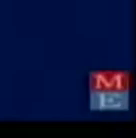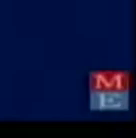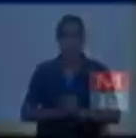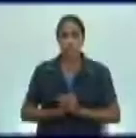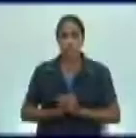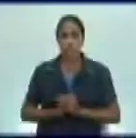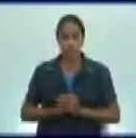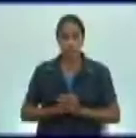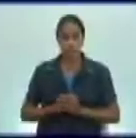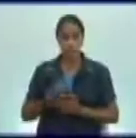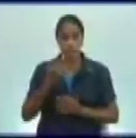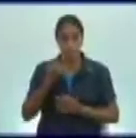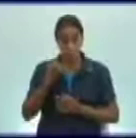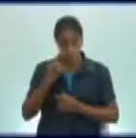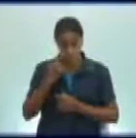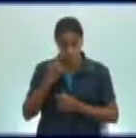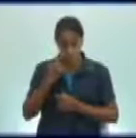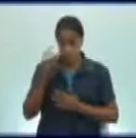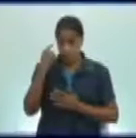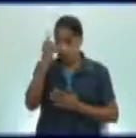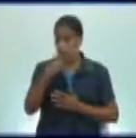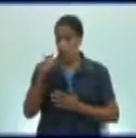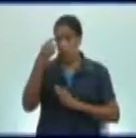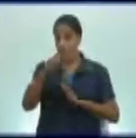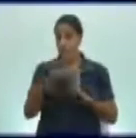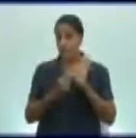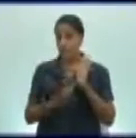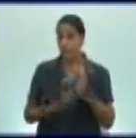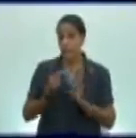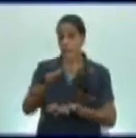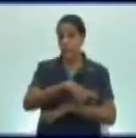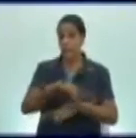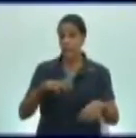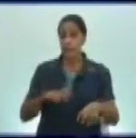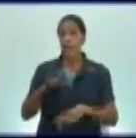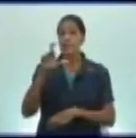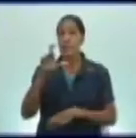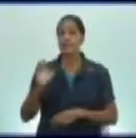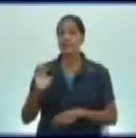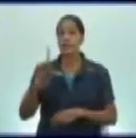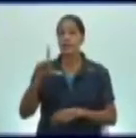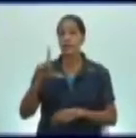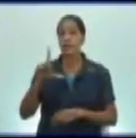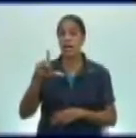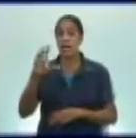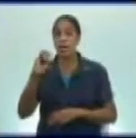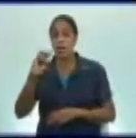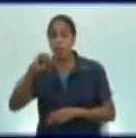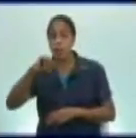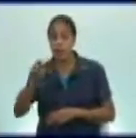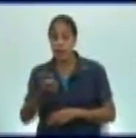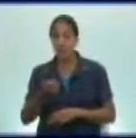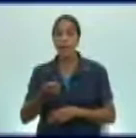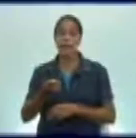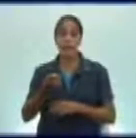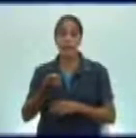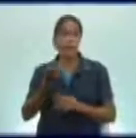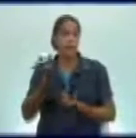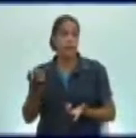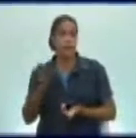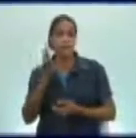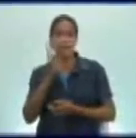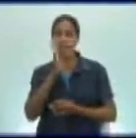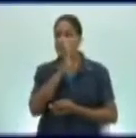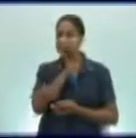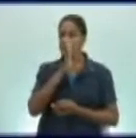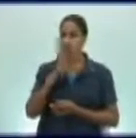Bien, sería bueno plantearnos cuáles son las características de los animales celomados no cordados. Bien, como animales celomados, presentan simetría